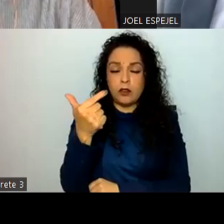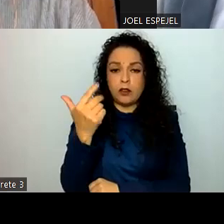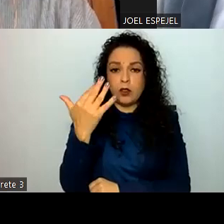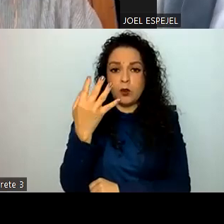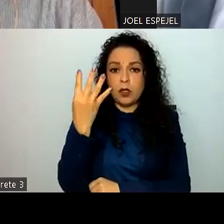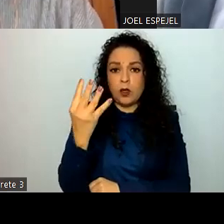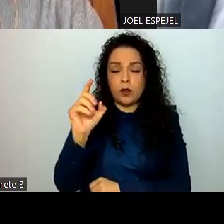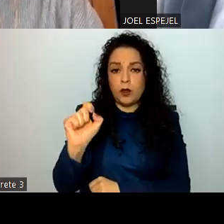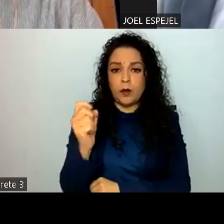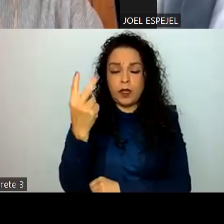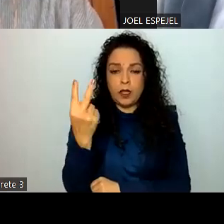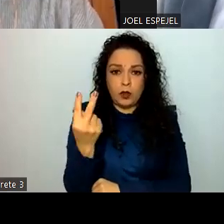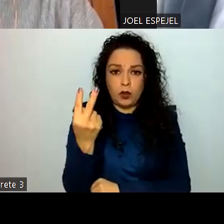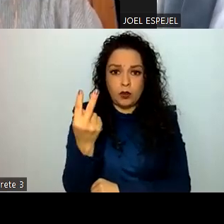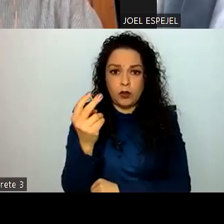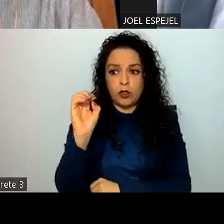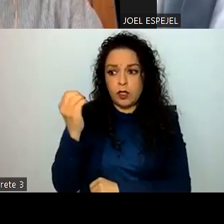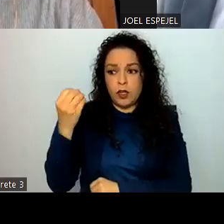09-207-5422